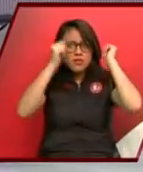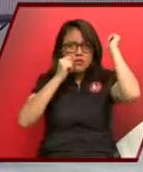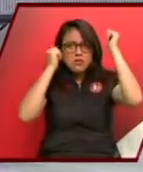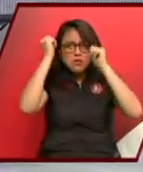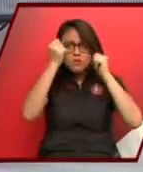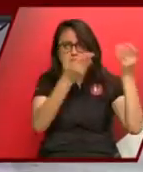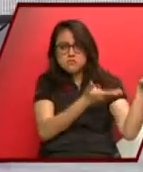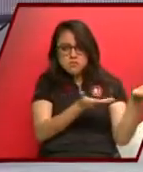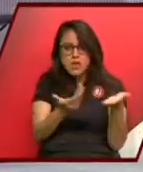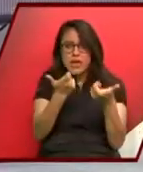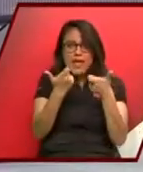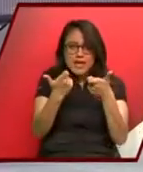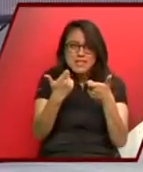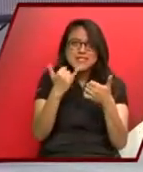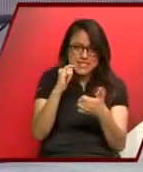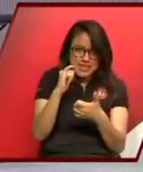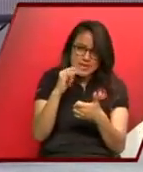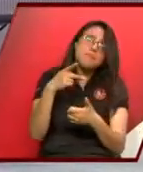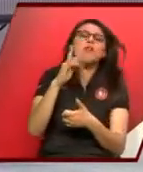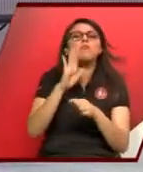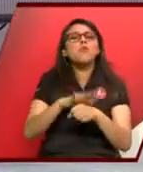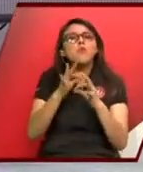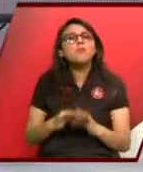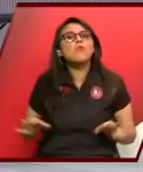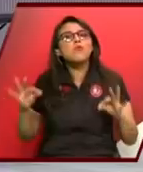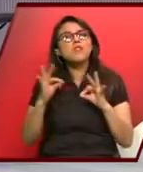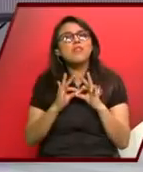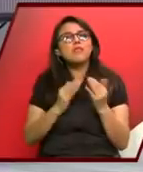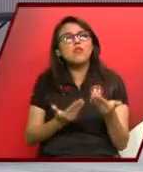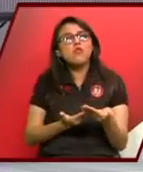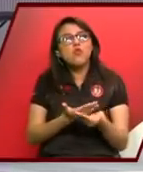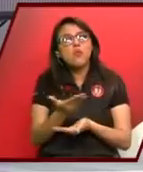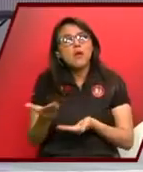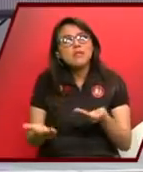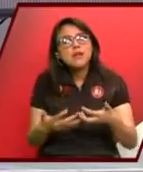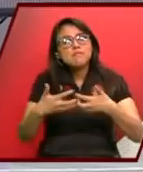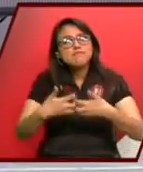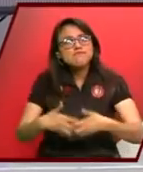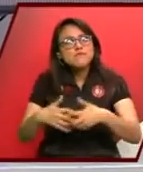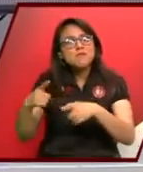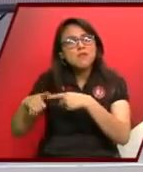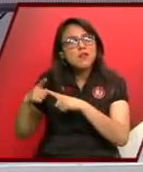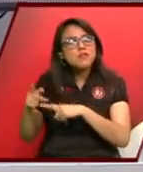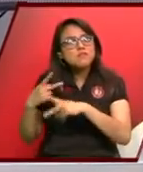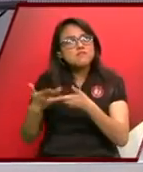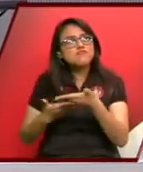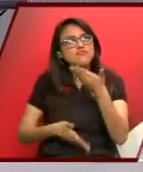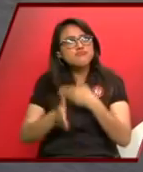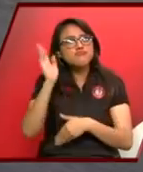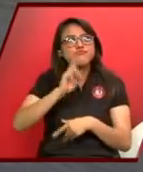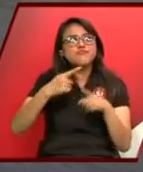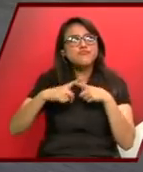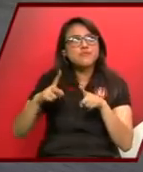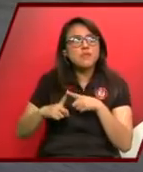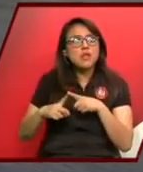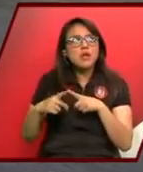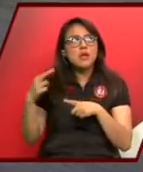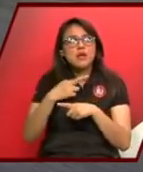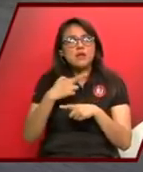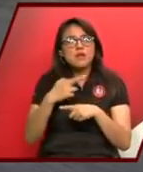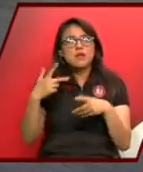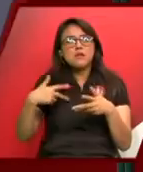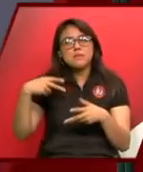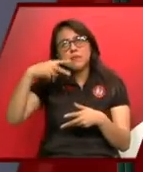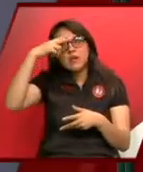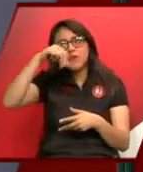lleguen van a traer mucho dinero, lo que más importa es la parte comercial de los aeropuertos. Pero bueno, ¿qué pasa, Calle? Jefe, rápidamente, antes de ir con